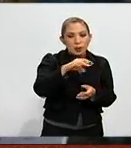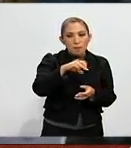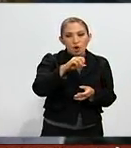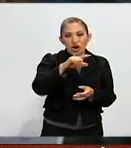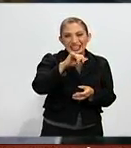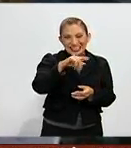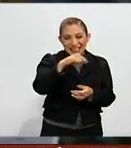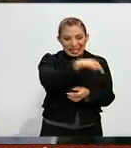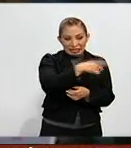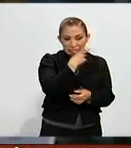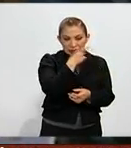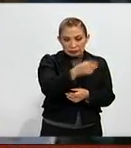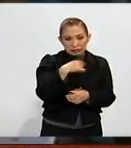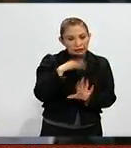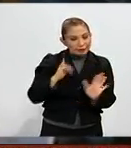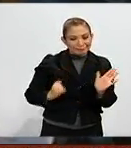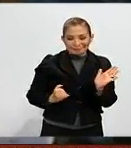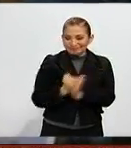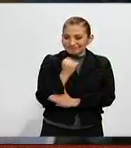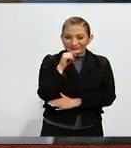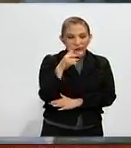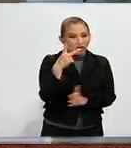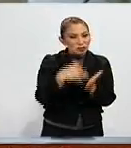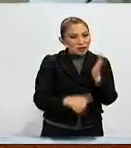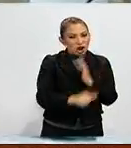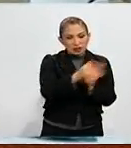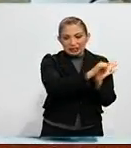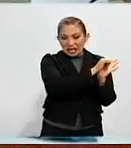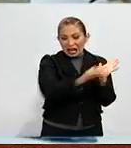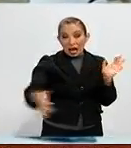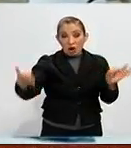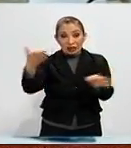que comenta y ha determinado que de 2011 a la